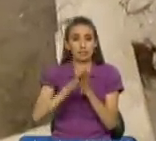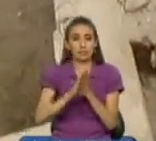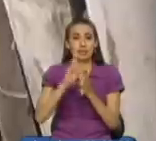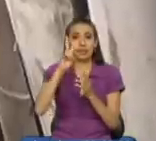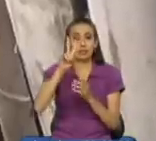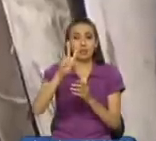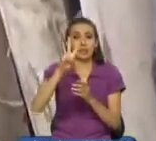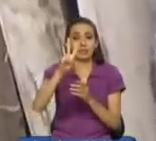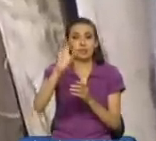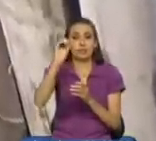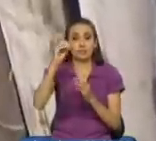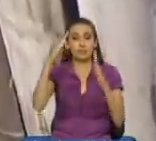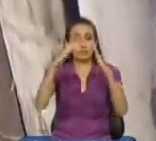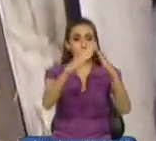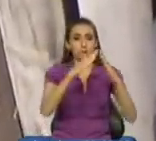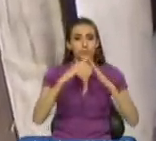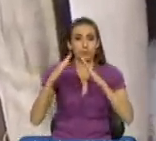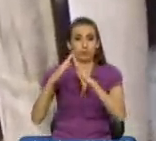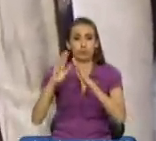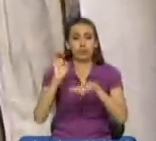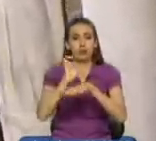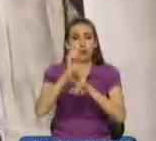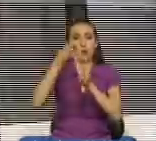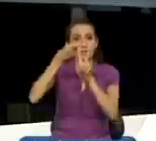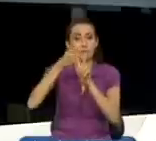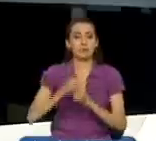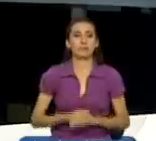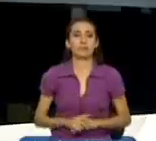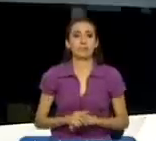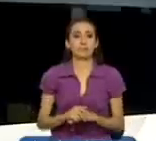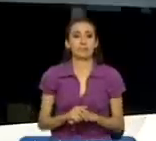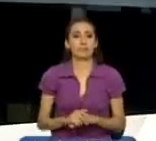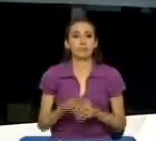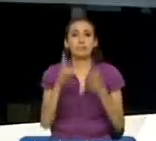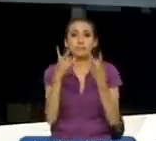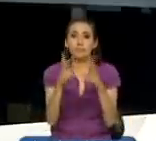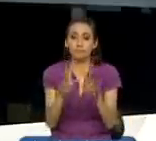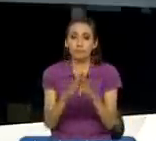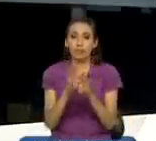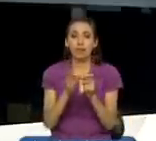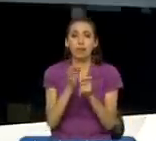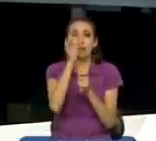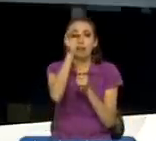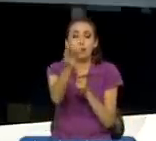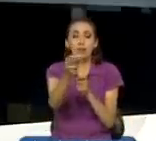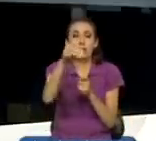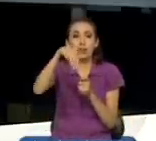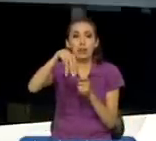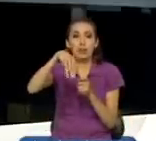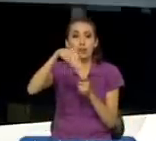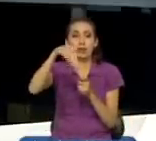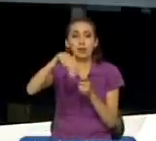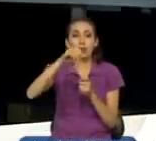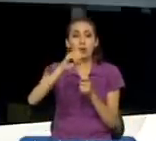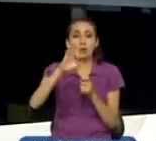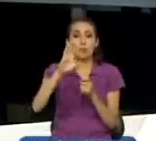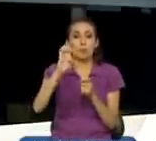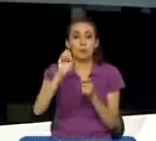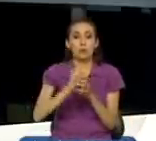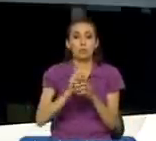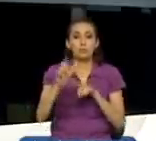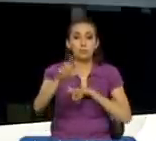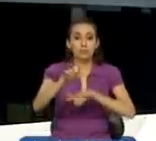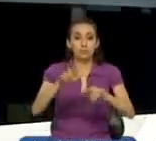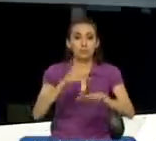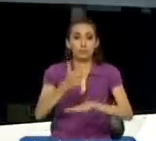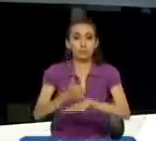viviendas Mirta Carrillo Ecuador TV y también hoy Montes Sinaí fue la sede de una reunión de la asamblea nacional los